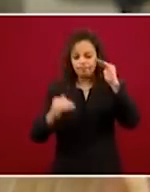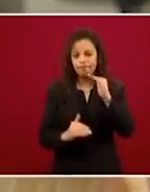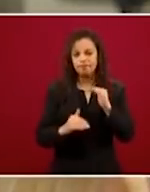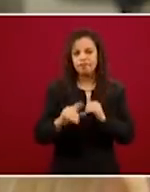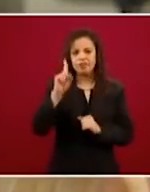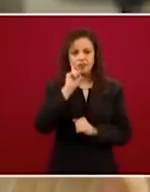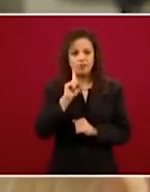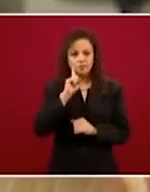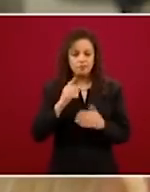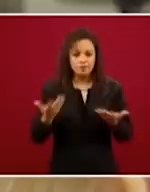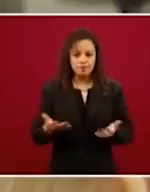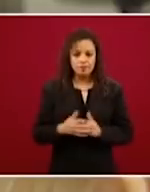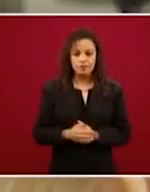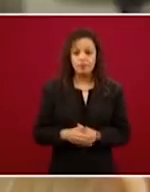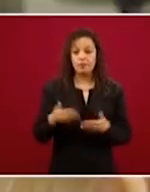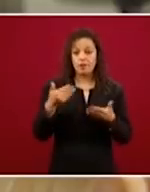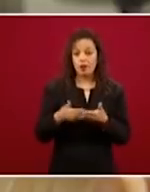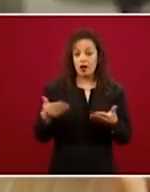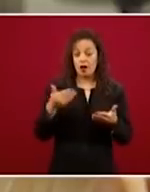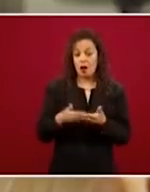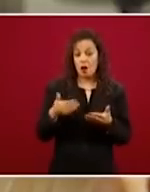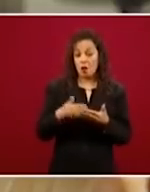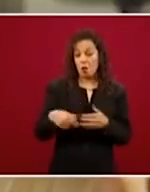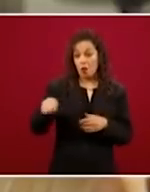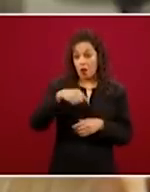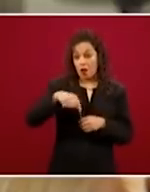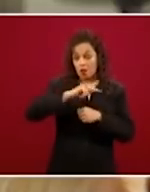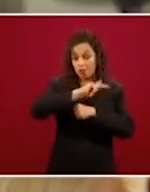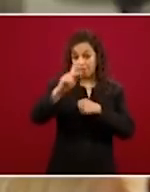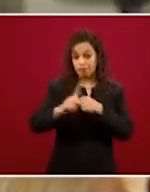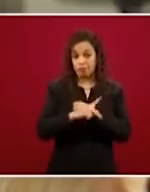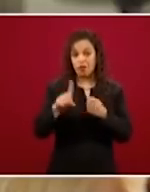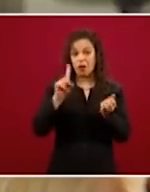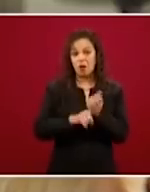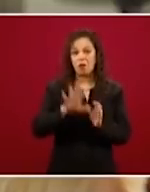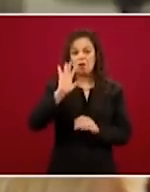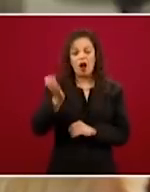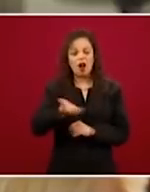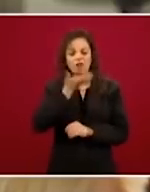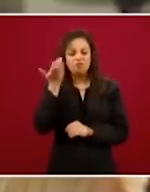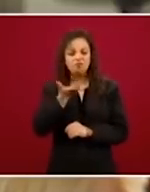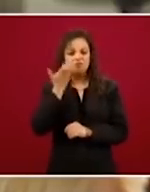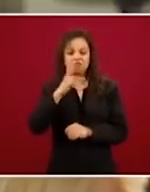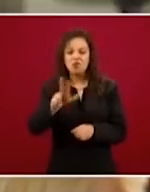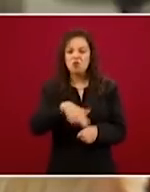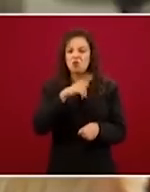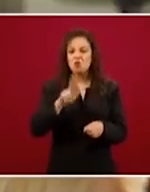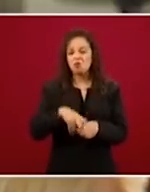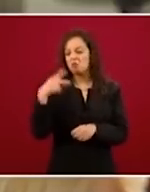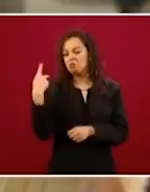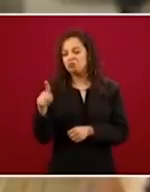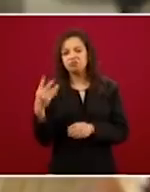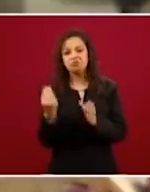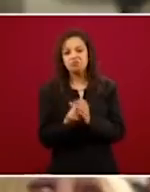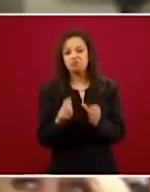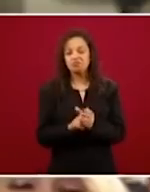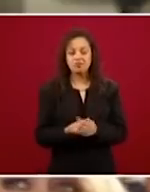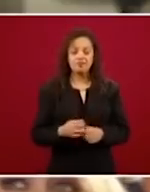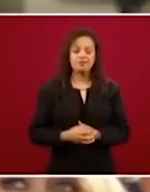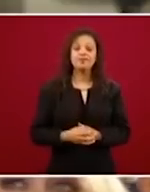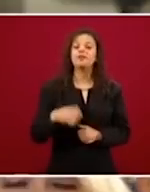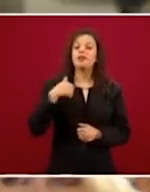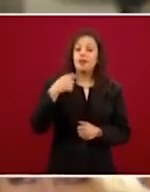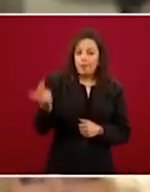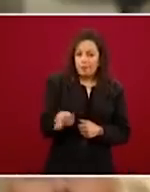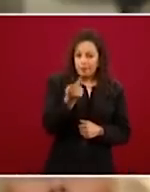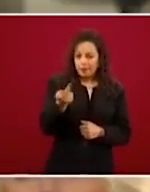tanto en nuestro país que lo vemos como algo pues que es de montonera de uso común me pregunta y creo que lo comentó el otro día